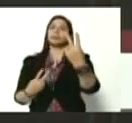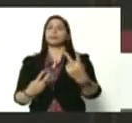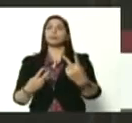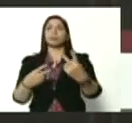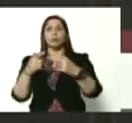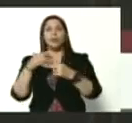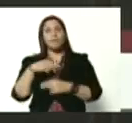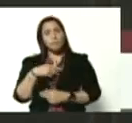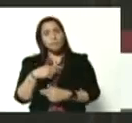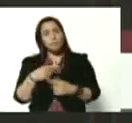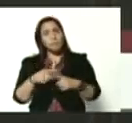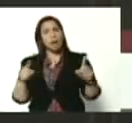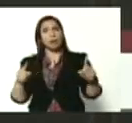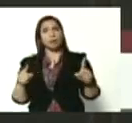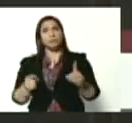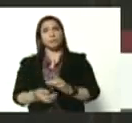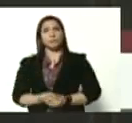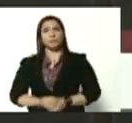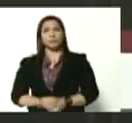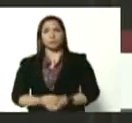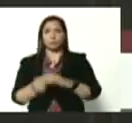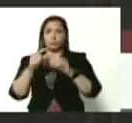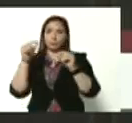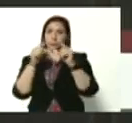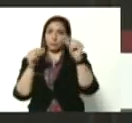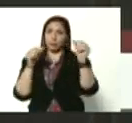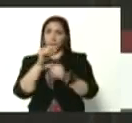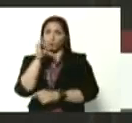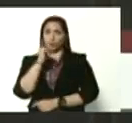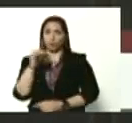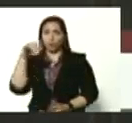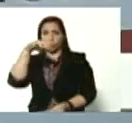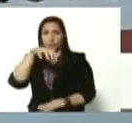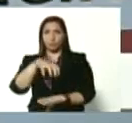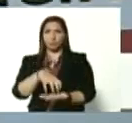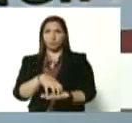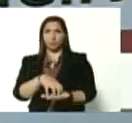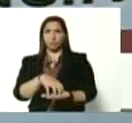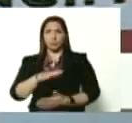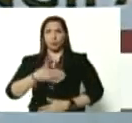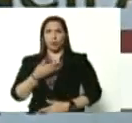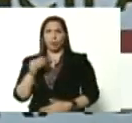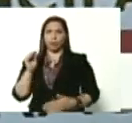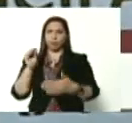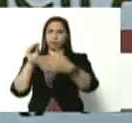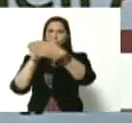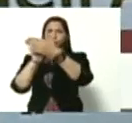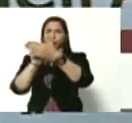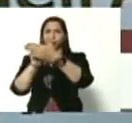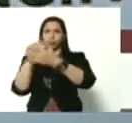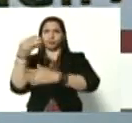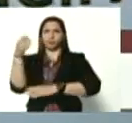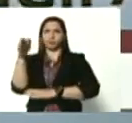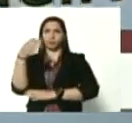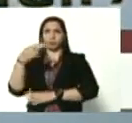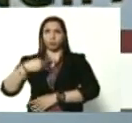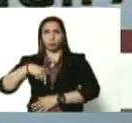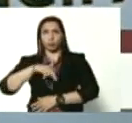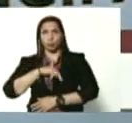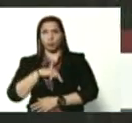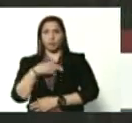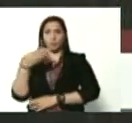levantarla para que la estrella del zulia la estrella de urdaneta este nuestra bandera